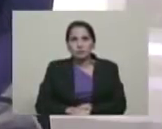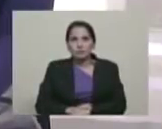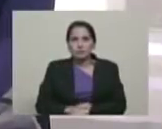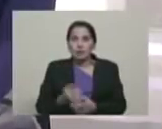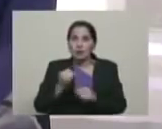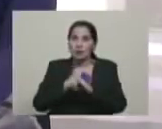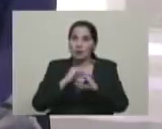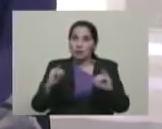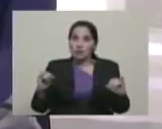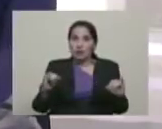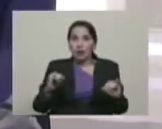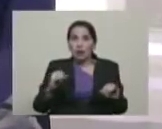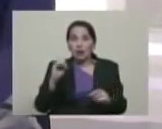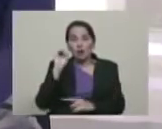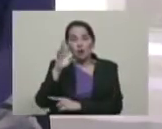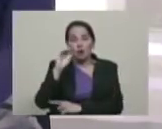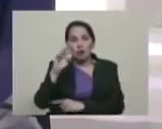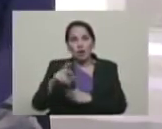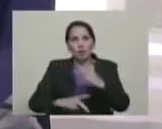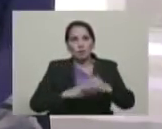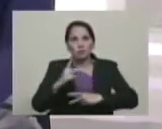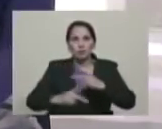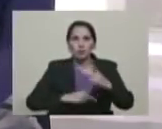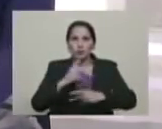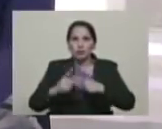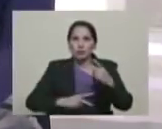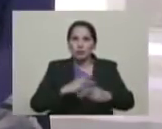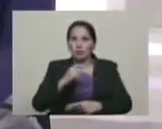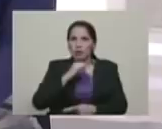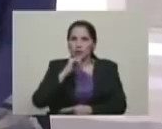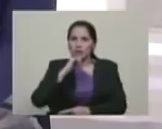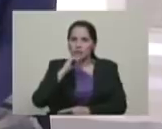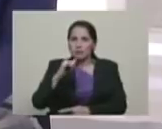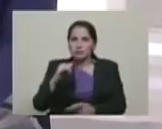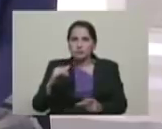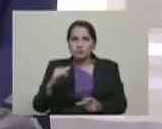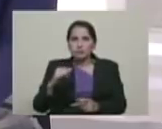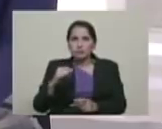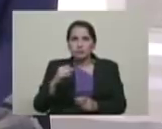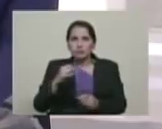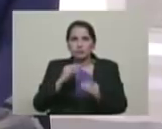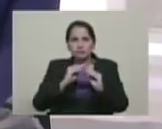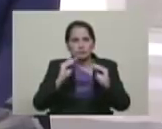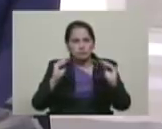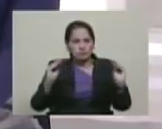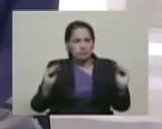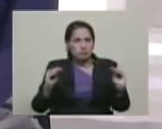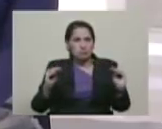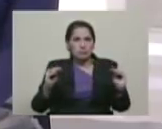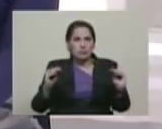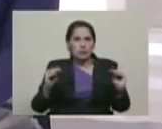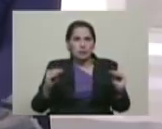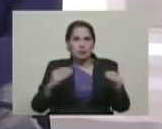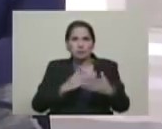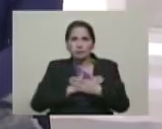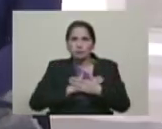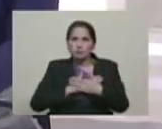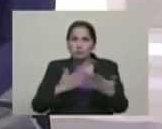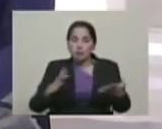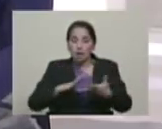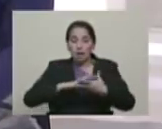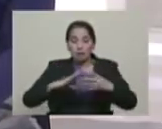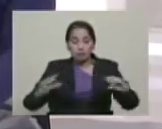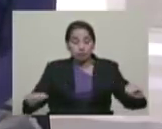Así culmina esta jornada productiva en la que el presidente de la República, Nicolás Maduro, instruyó que garantizar el CLAP a los